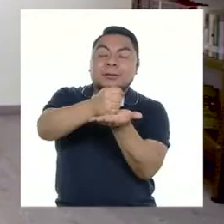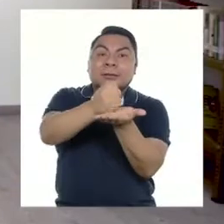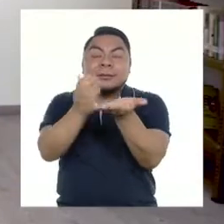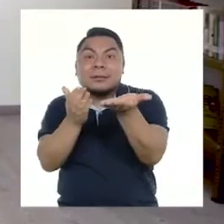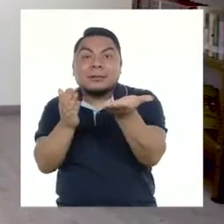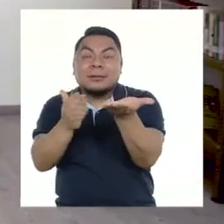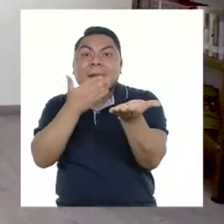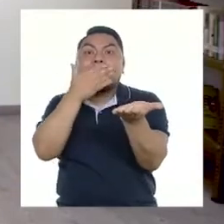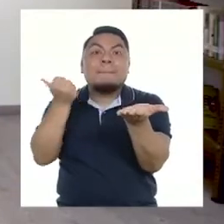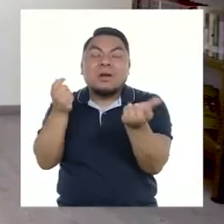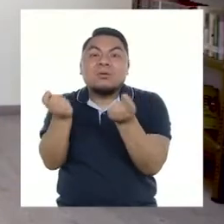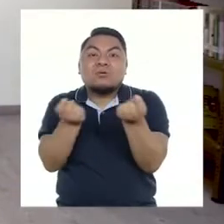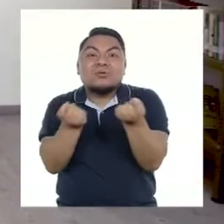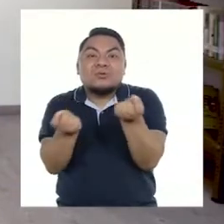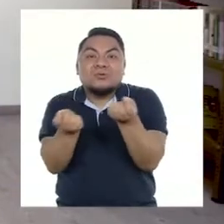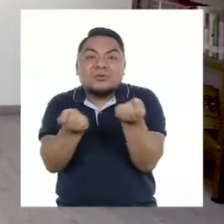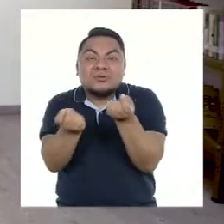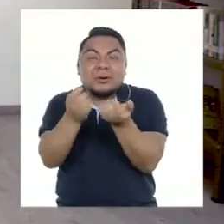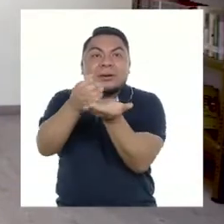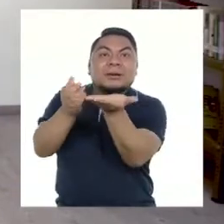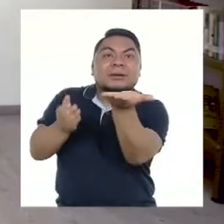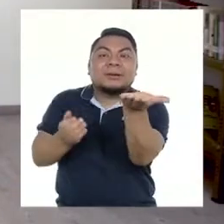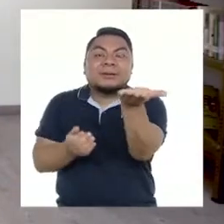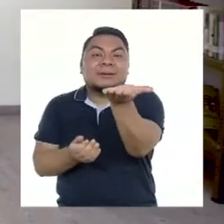va a salir mejor.